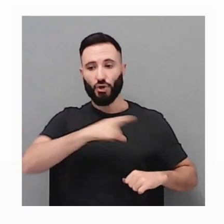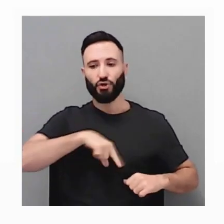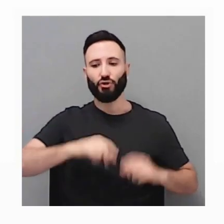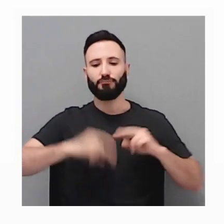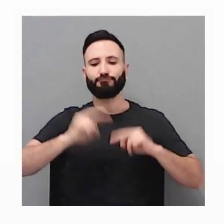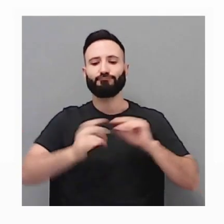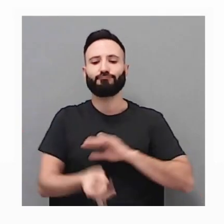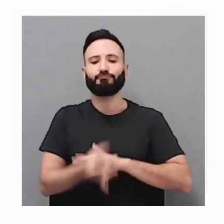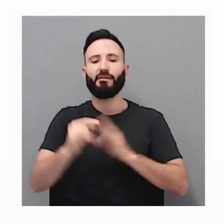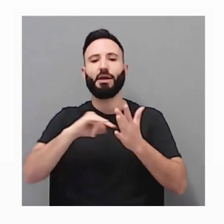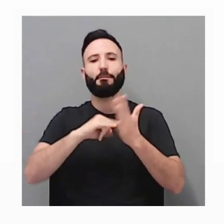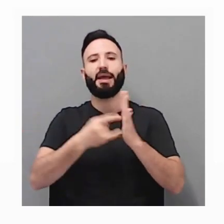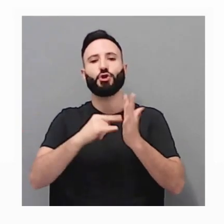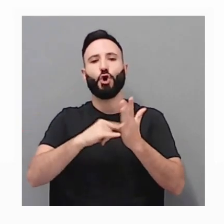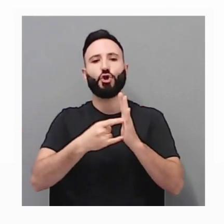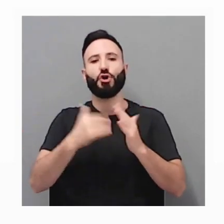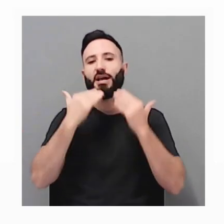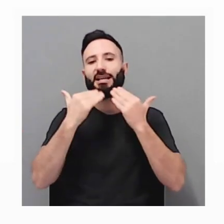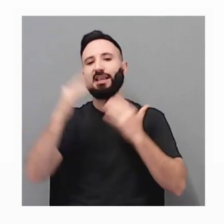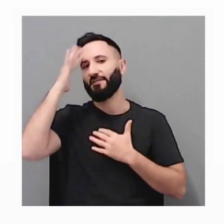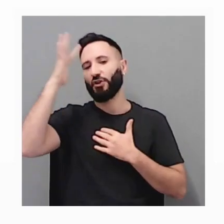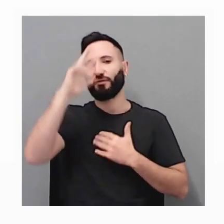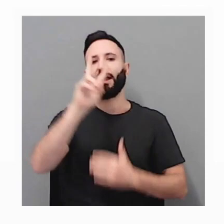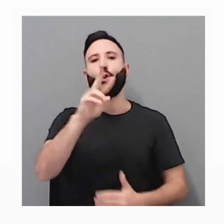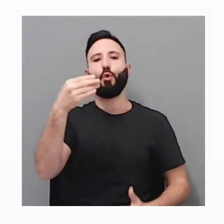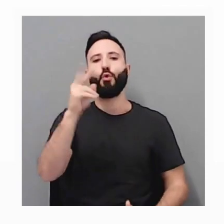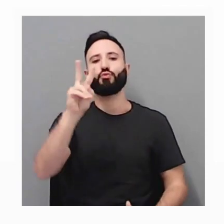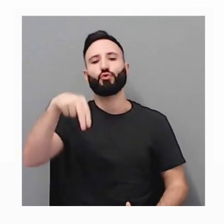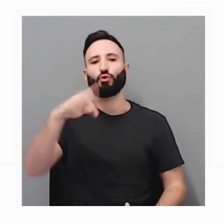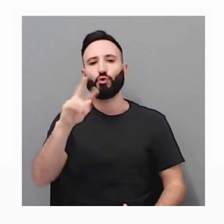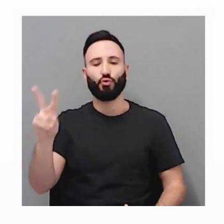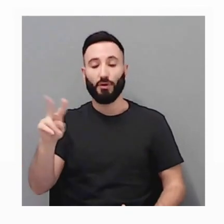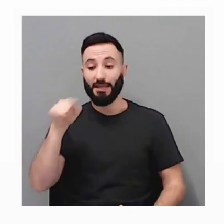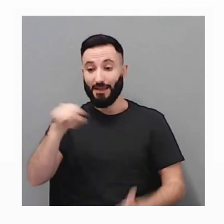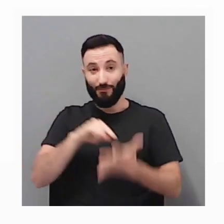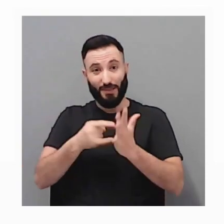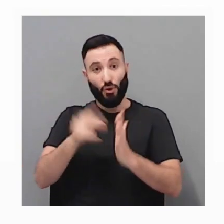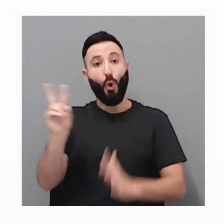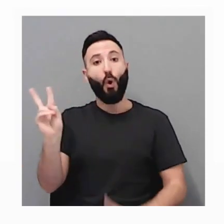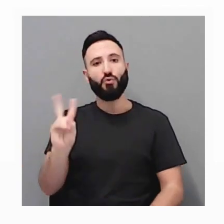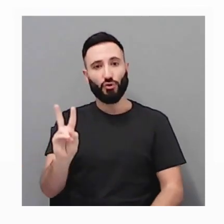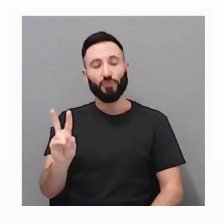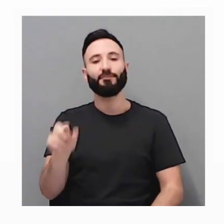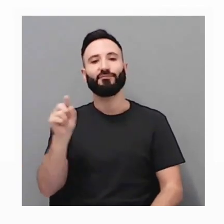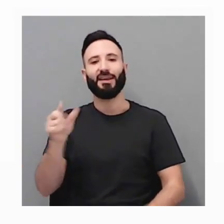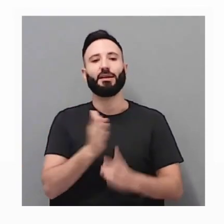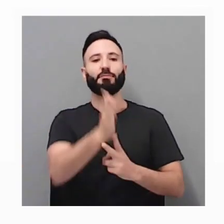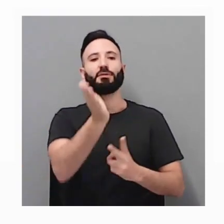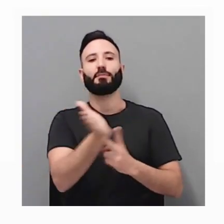método desde la filosofía Ubuntu. Y el método Ubuntu tiene dos